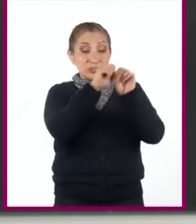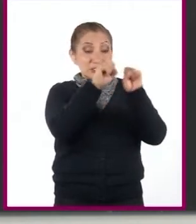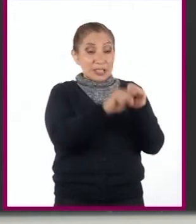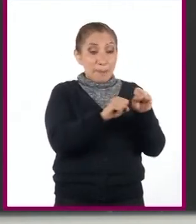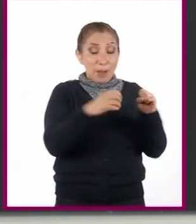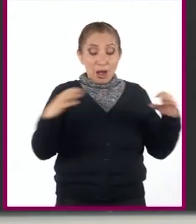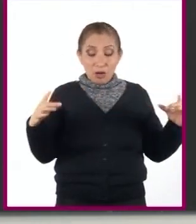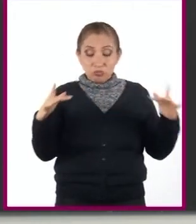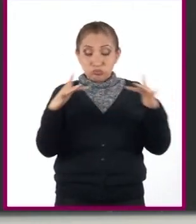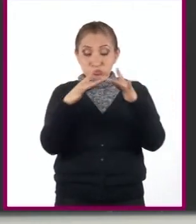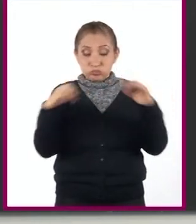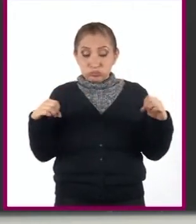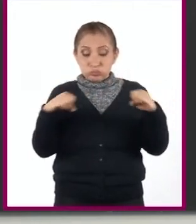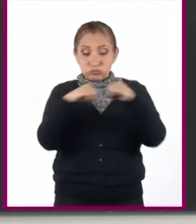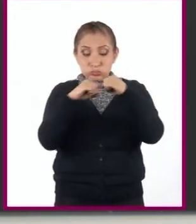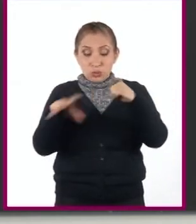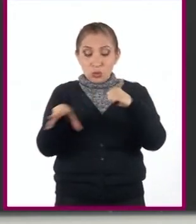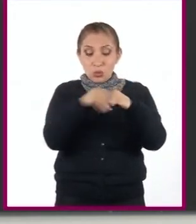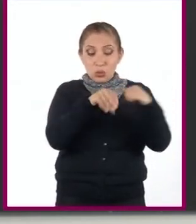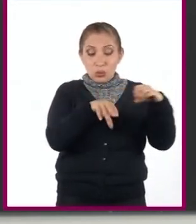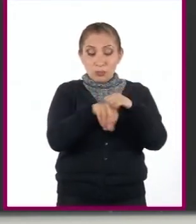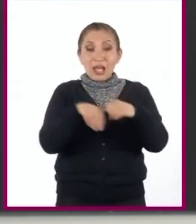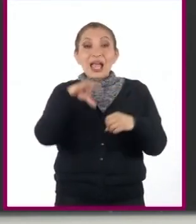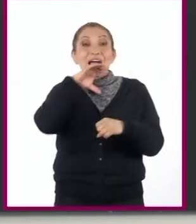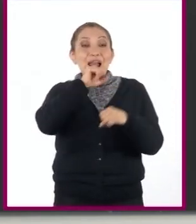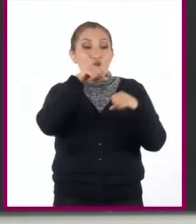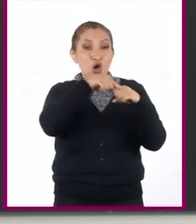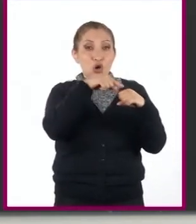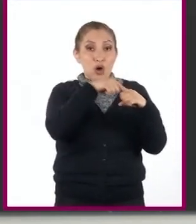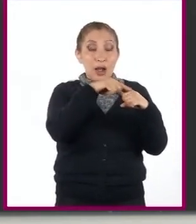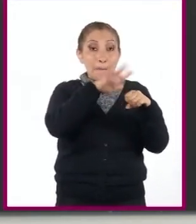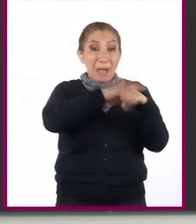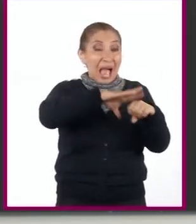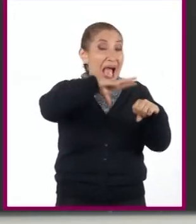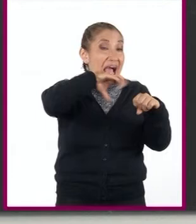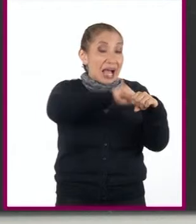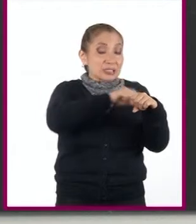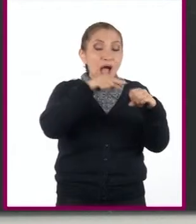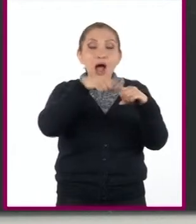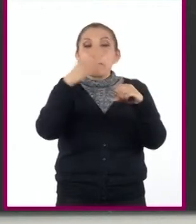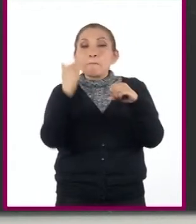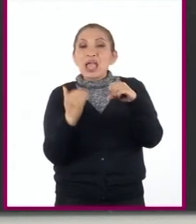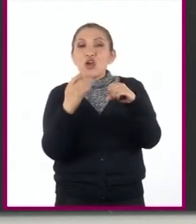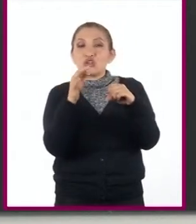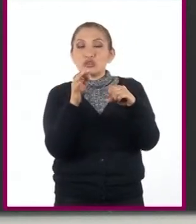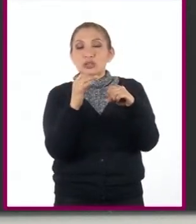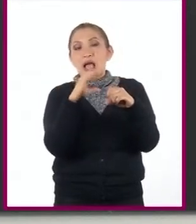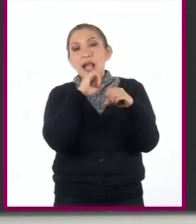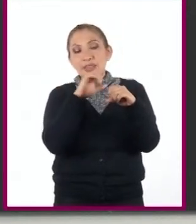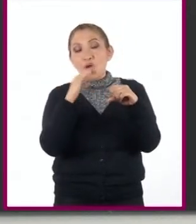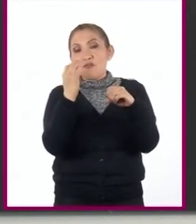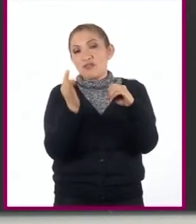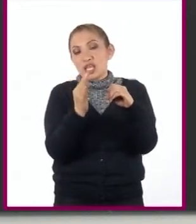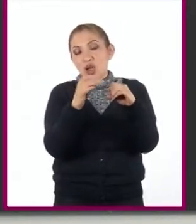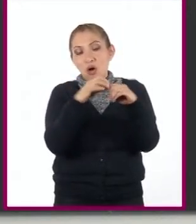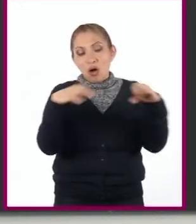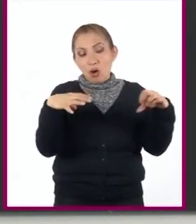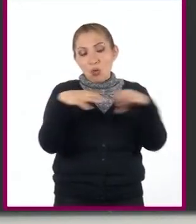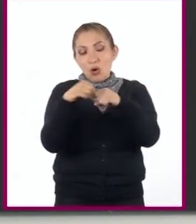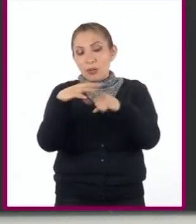están en contacto, se va a transferir calor del sistema más caliente al más frío por medio de